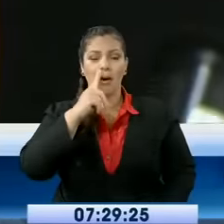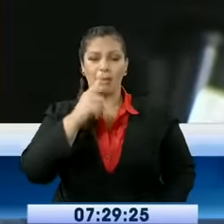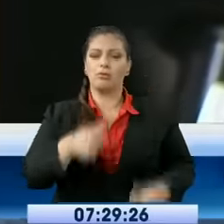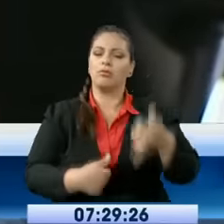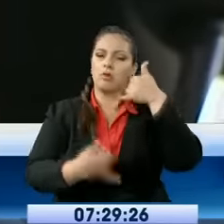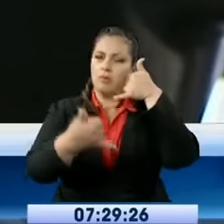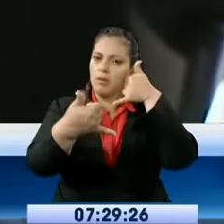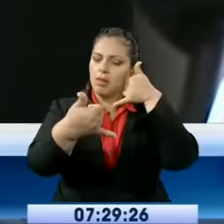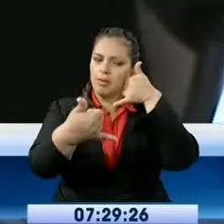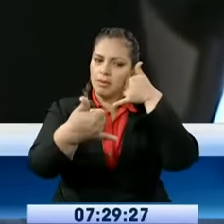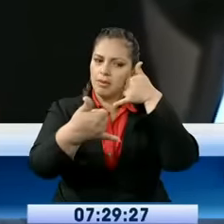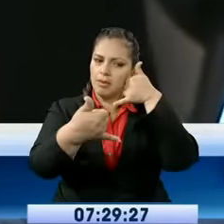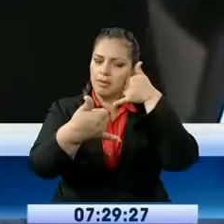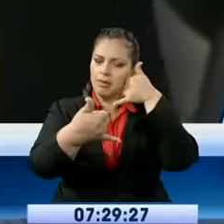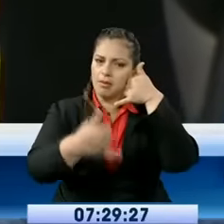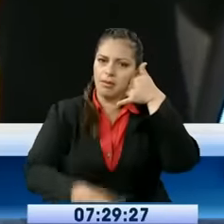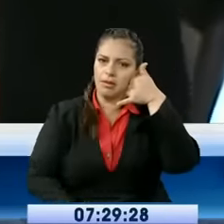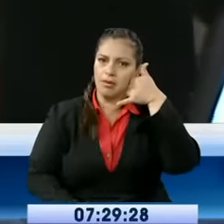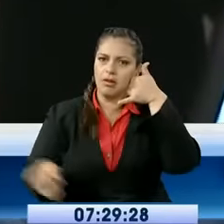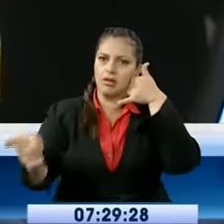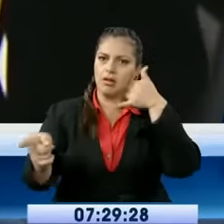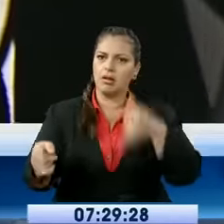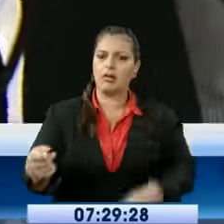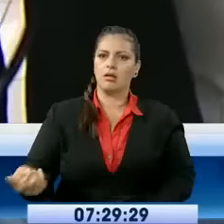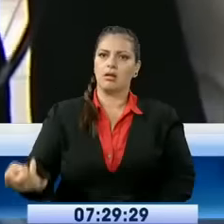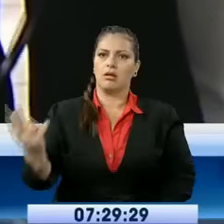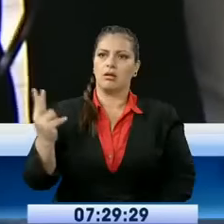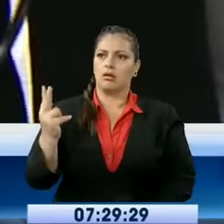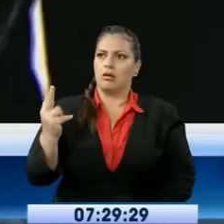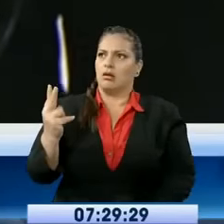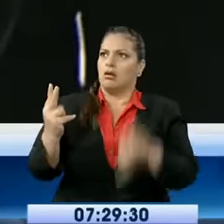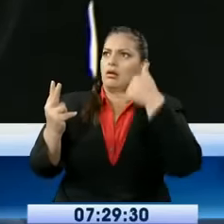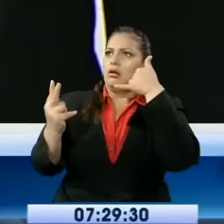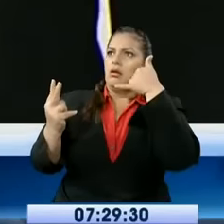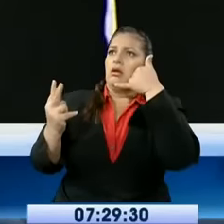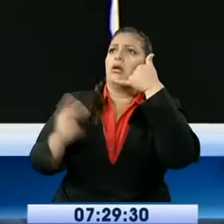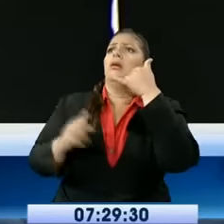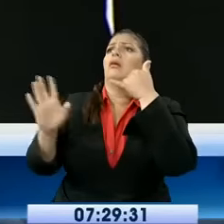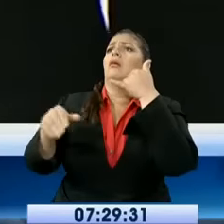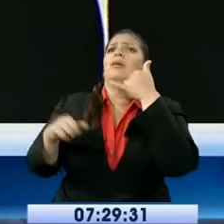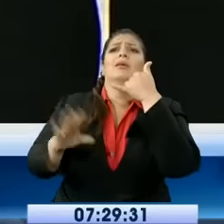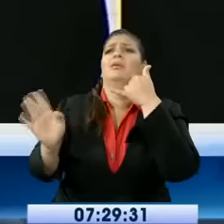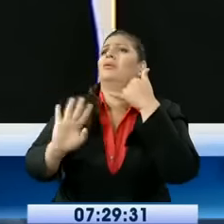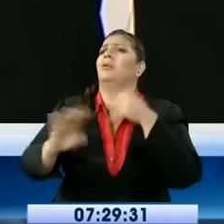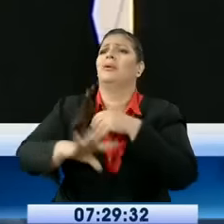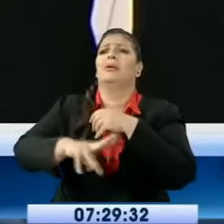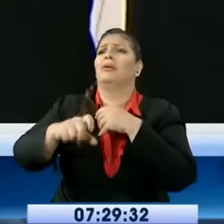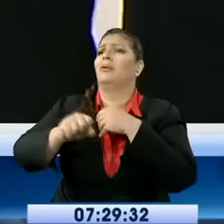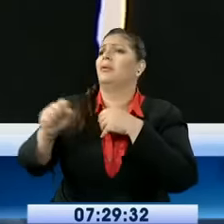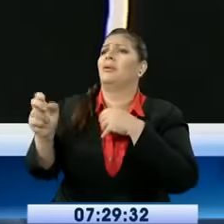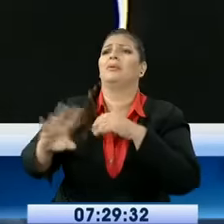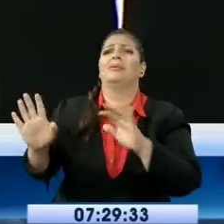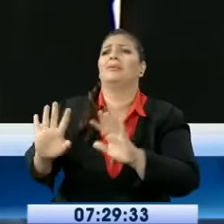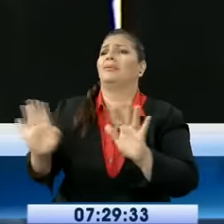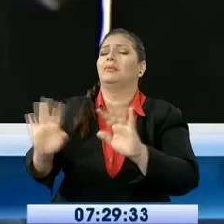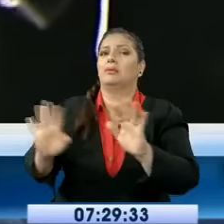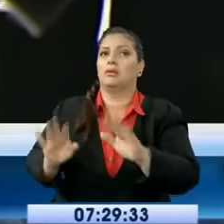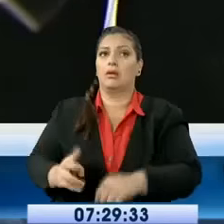quererme robar. Entonces... como le pedí de favor que no me robara, que no me quitara el teléfono, el uno me sacó un arma y el otro